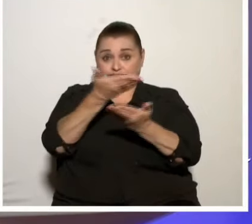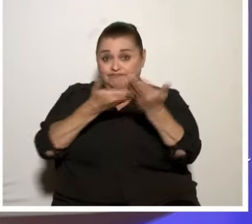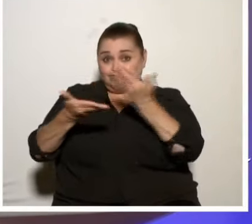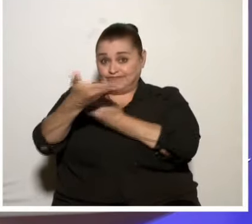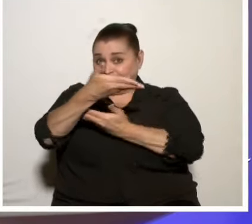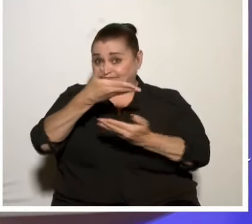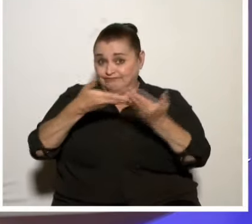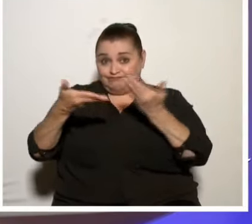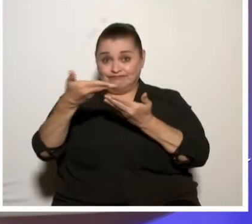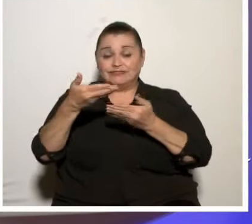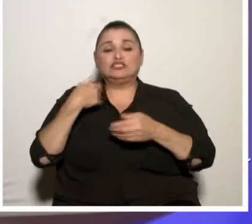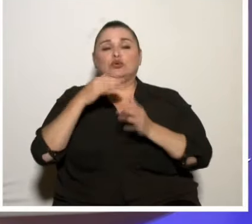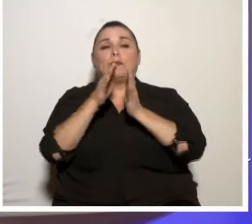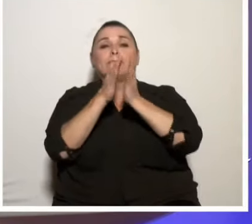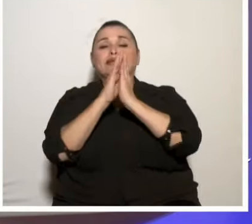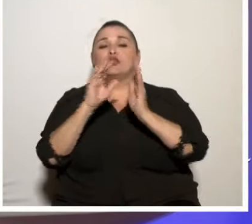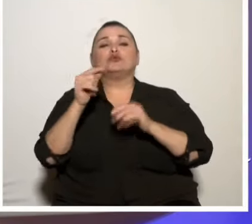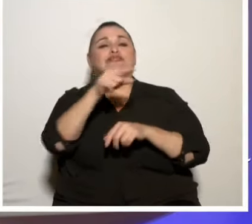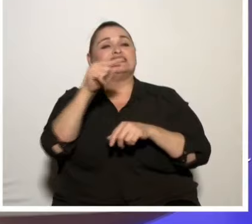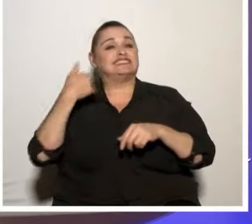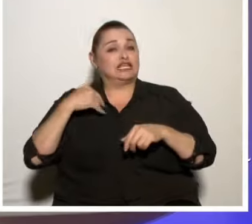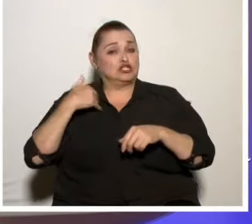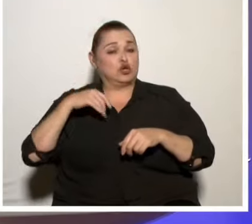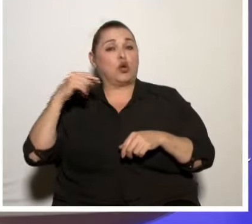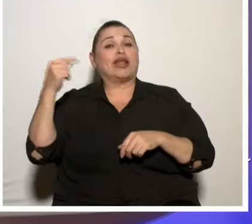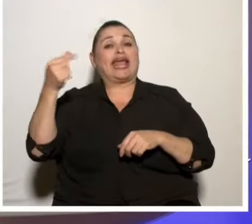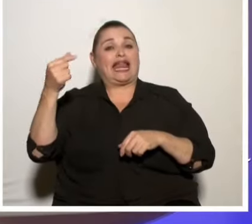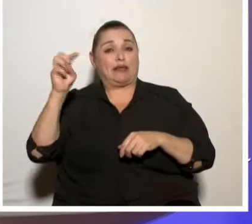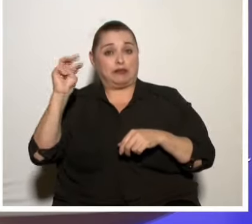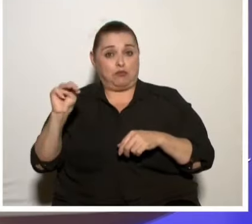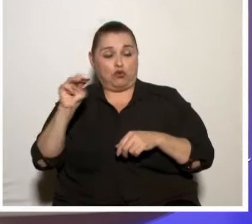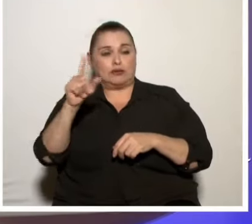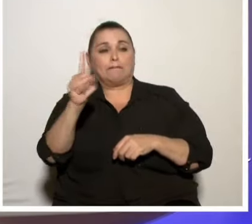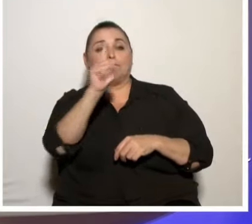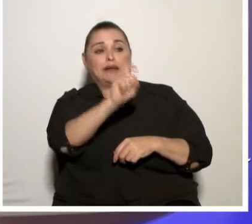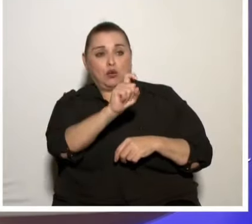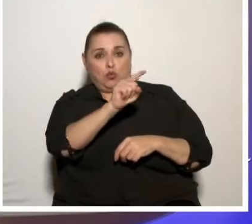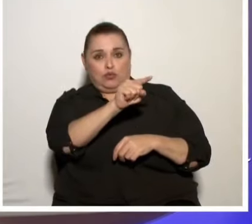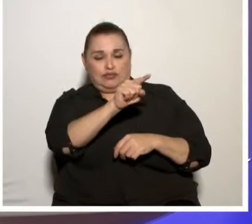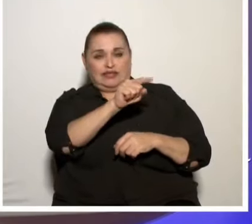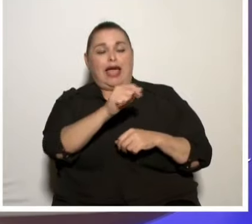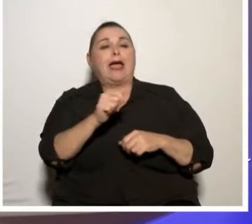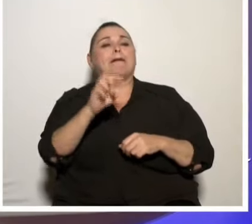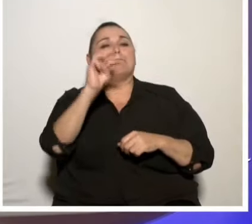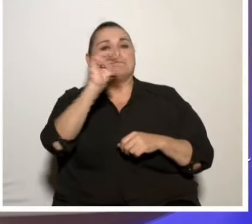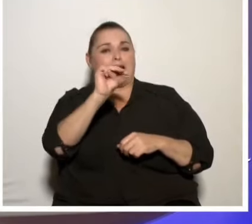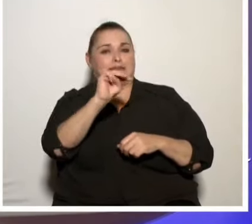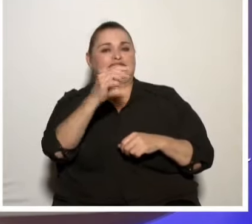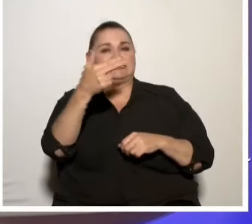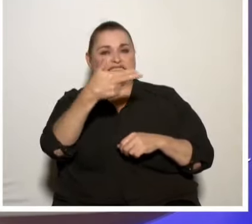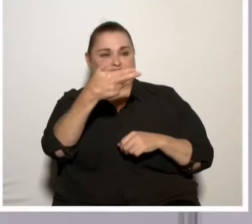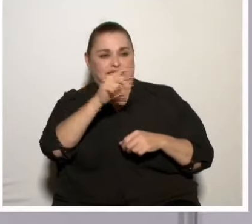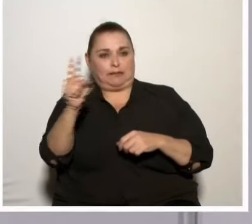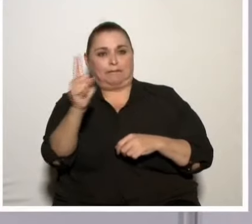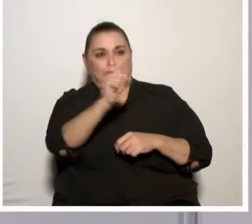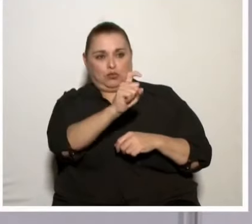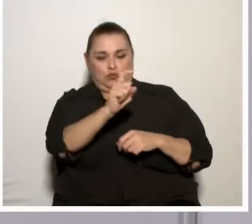candidatos, le pido al señor Greivin Moya que haga su pregunta al candidato Martín Chinchilla.